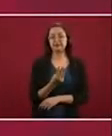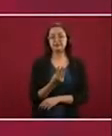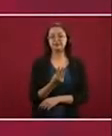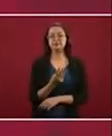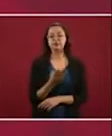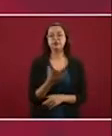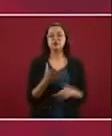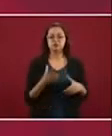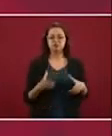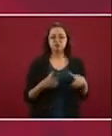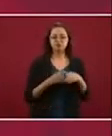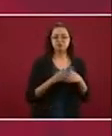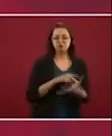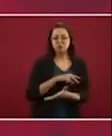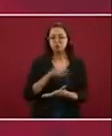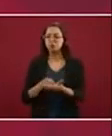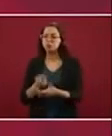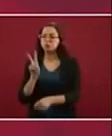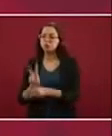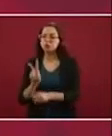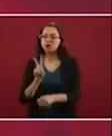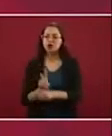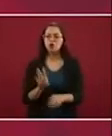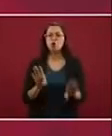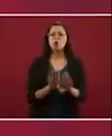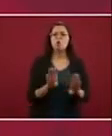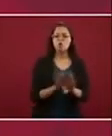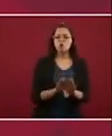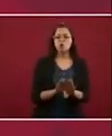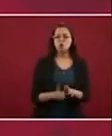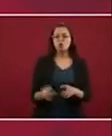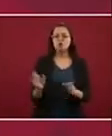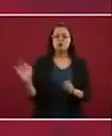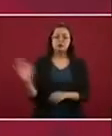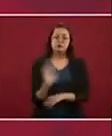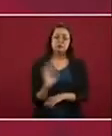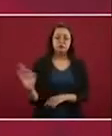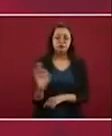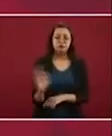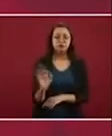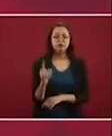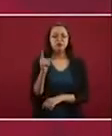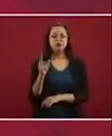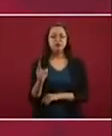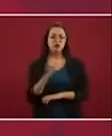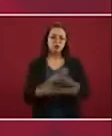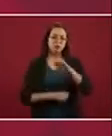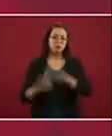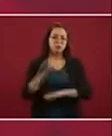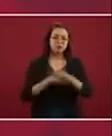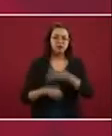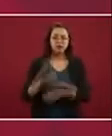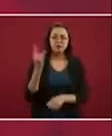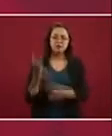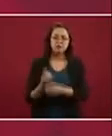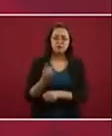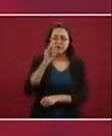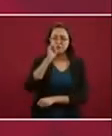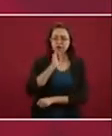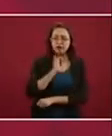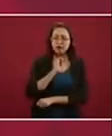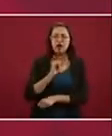están preocupados por el panorama poco alentador que ya se asoma y que durará como un duro